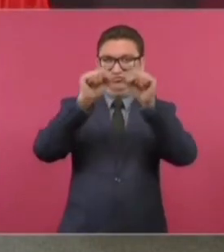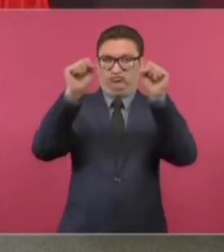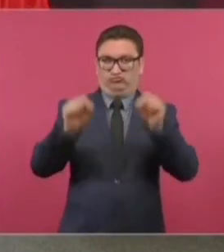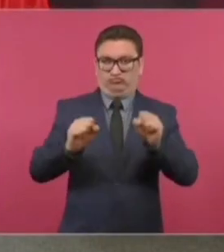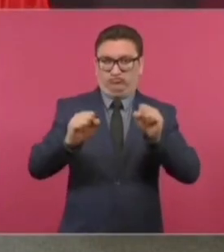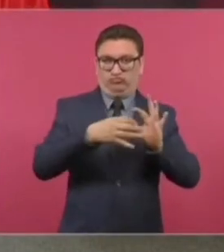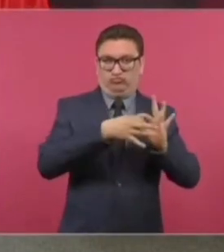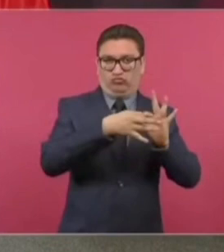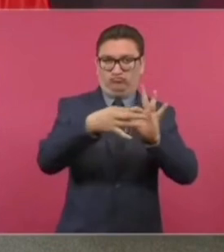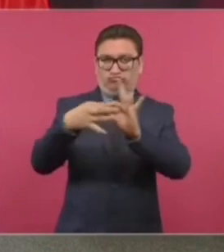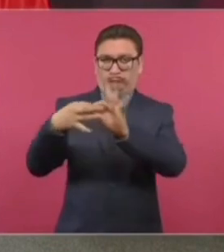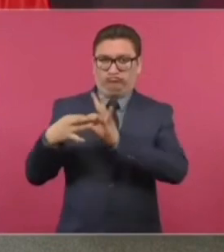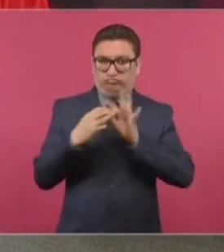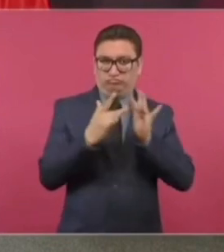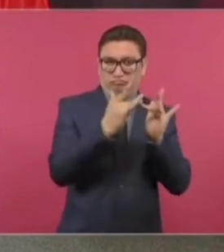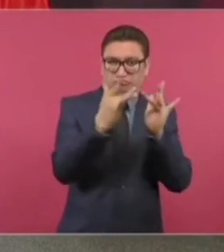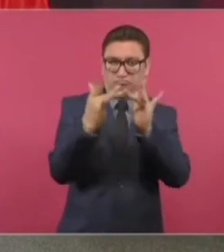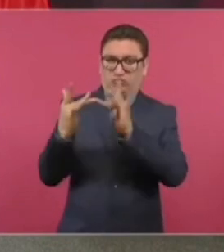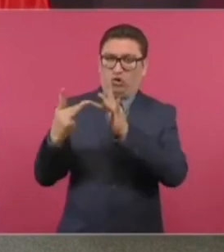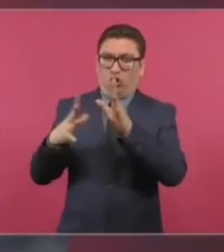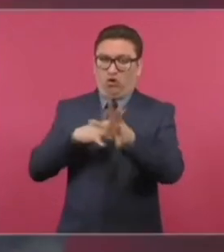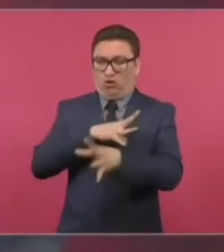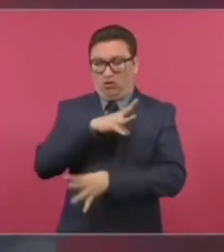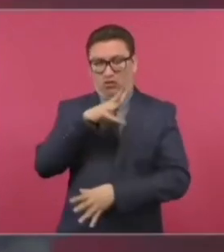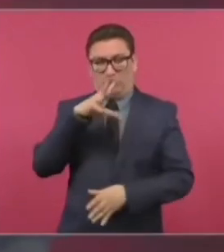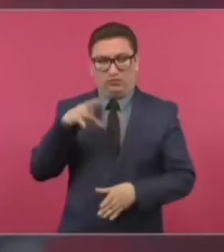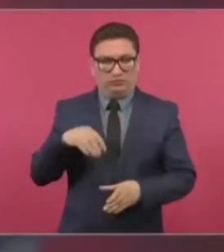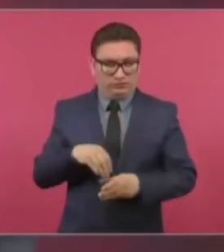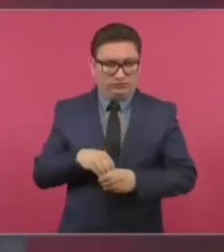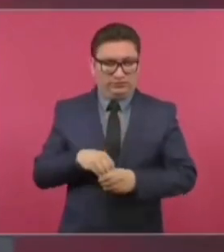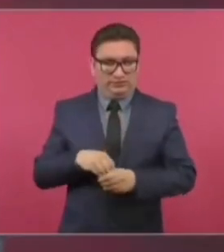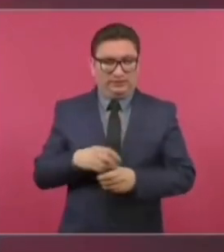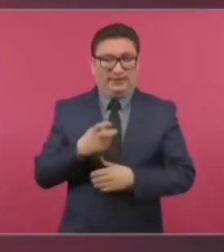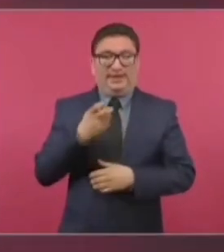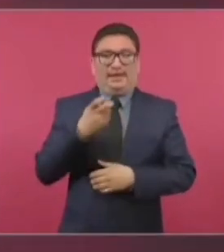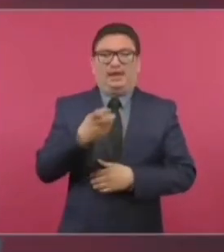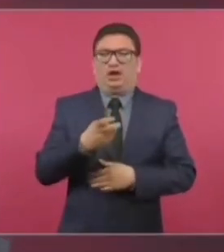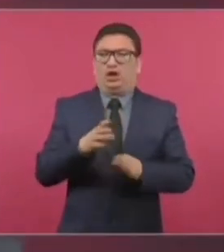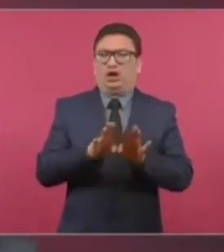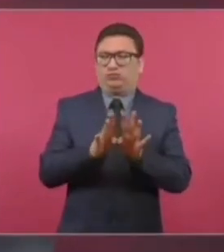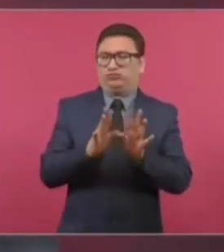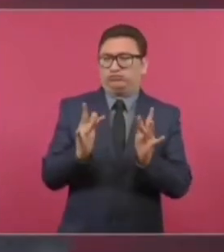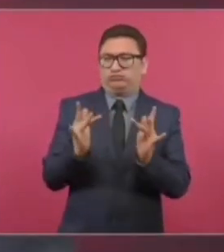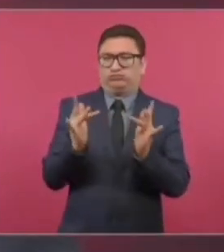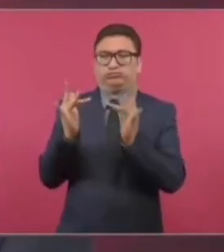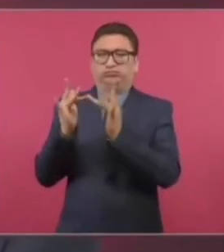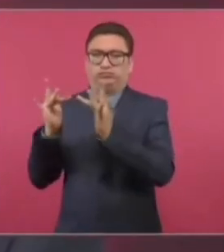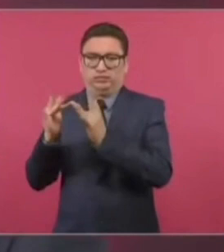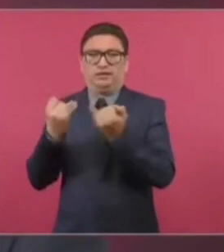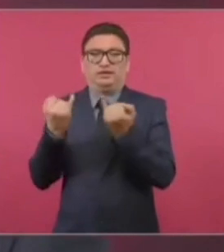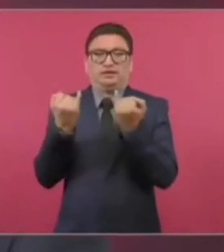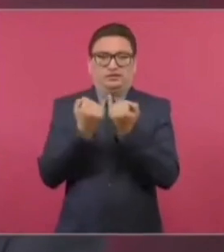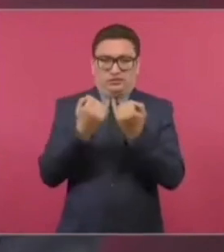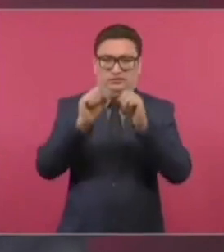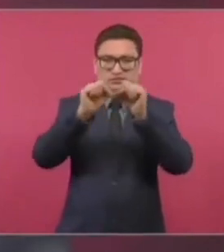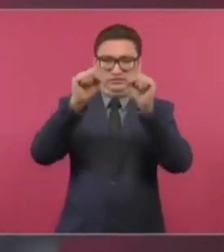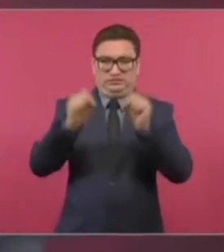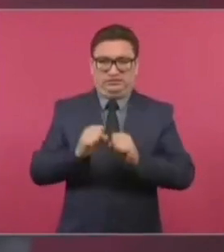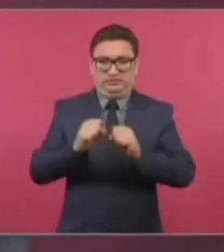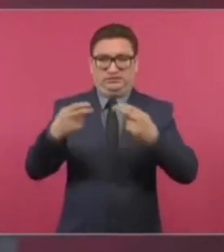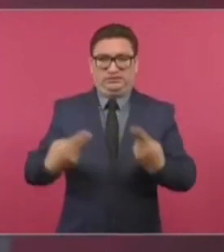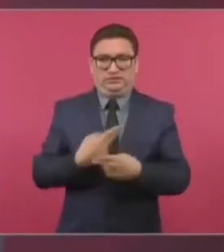integral, ¿verdad?, y este conjunto se va a interconectar con el sistema eléctrico nacional